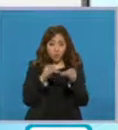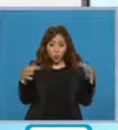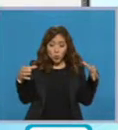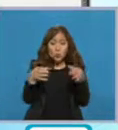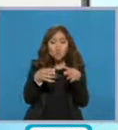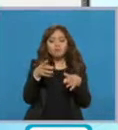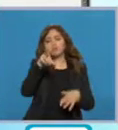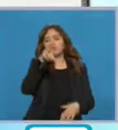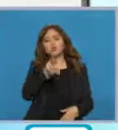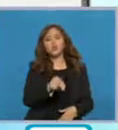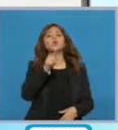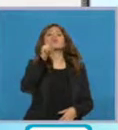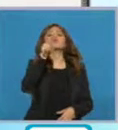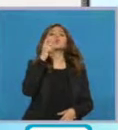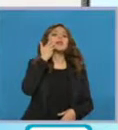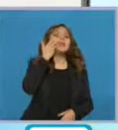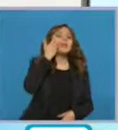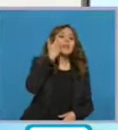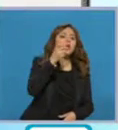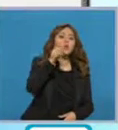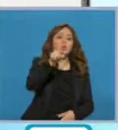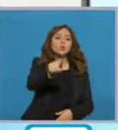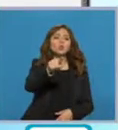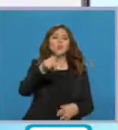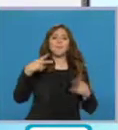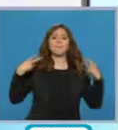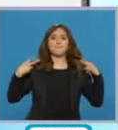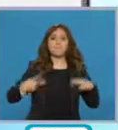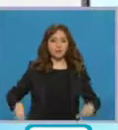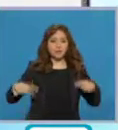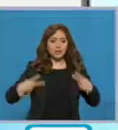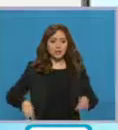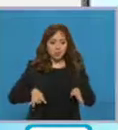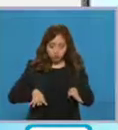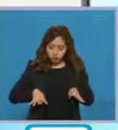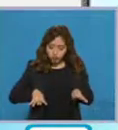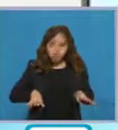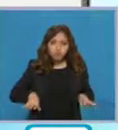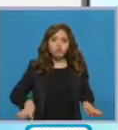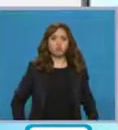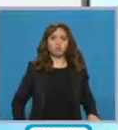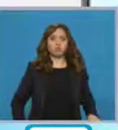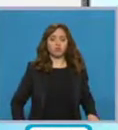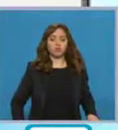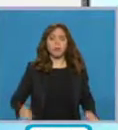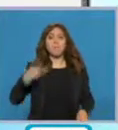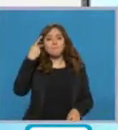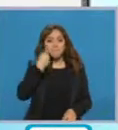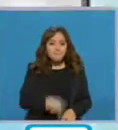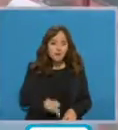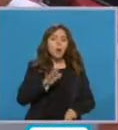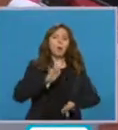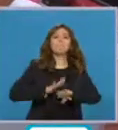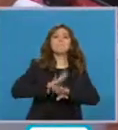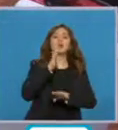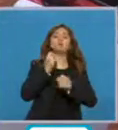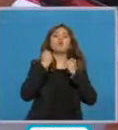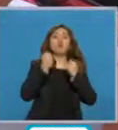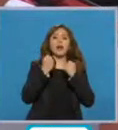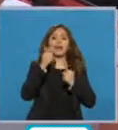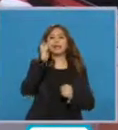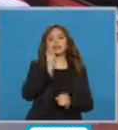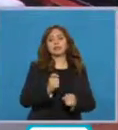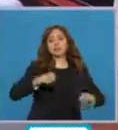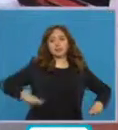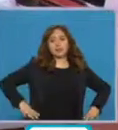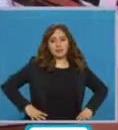mucho. No, la intención es que puedes seguir teniendo tu vestido voladito, así amplio, bonito de Sí. arriba, pero hay que hacer un poquito énfasis sobre Que la se cintura.